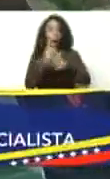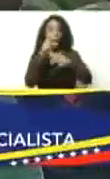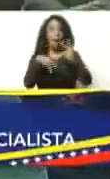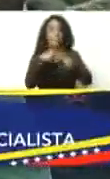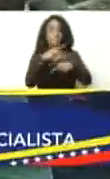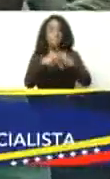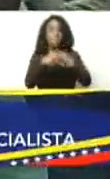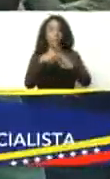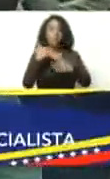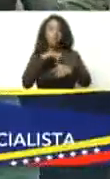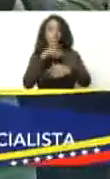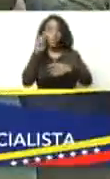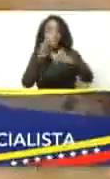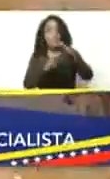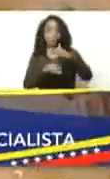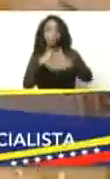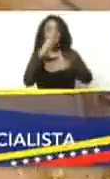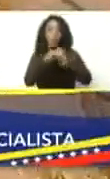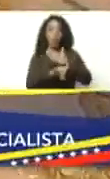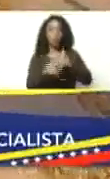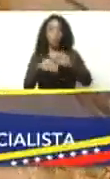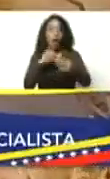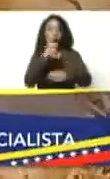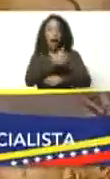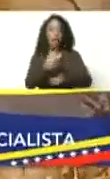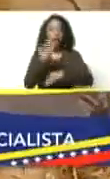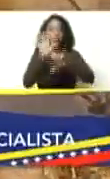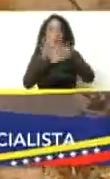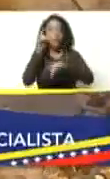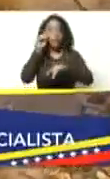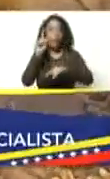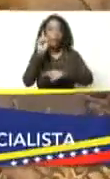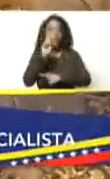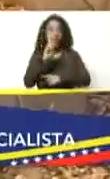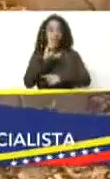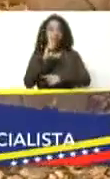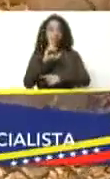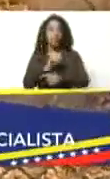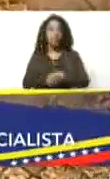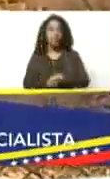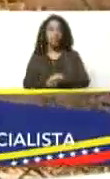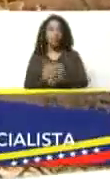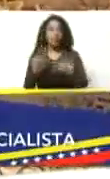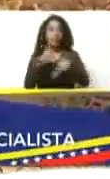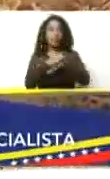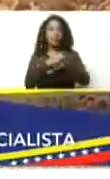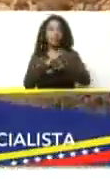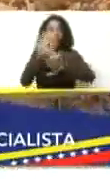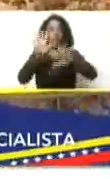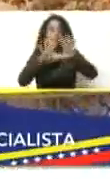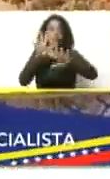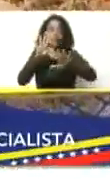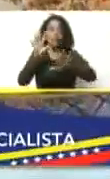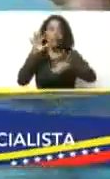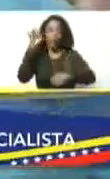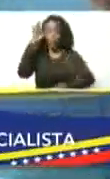Estamos proyectando cada 15 días una incorporación de 15 porcinos beneficiados.